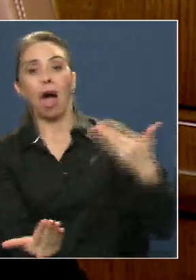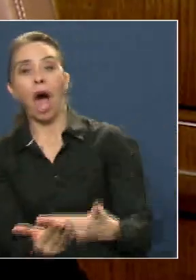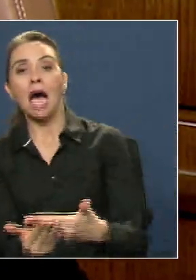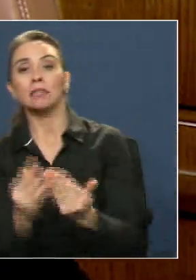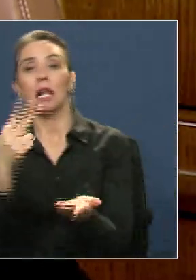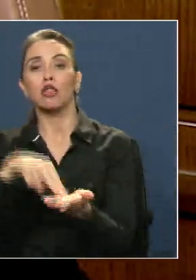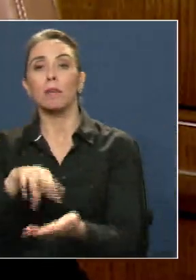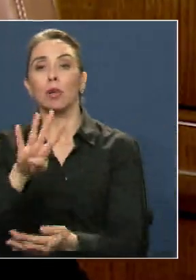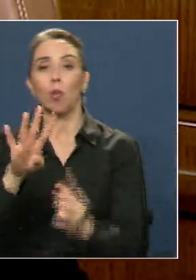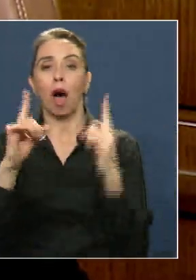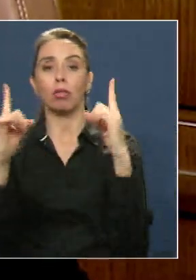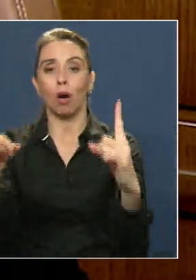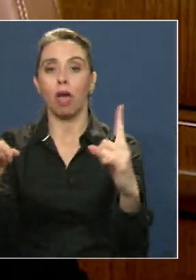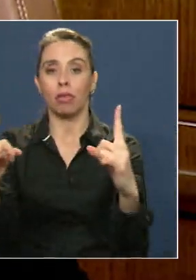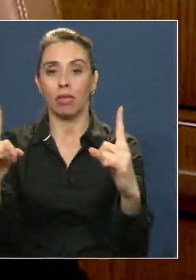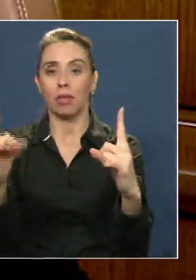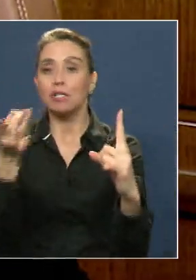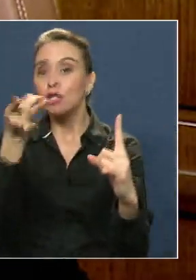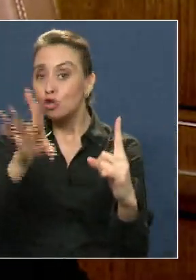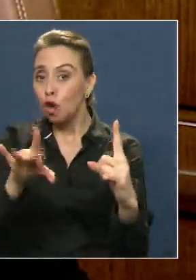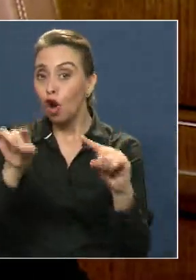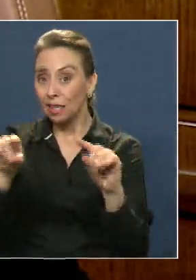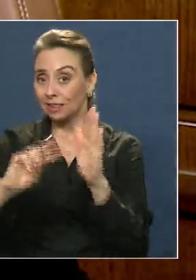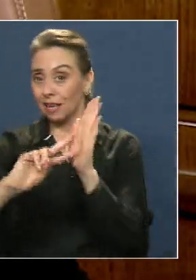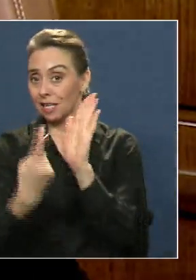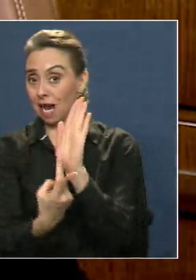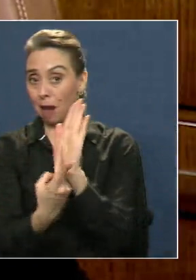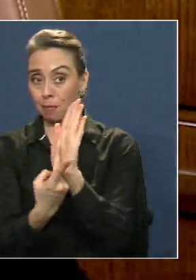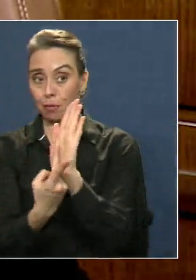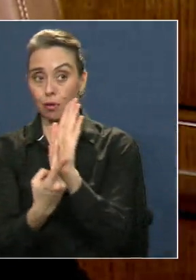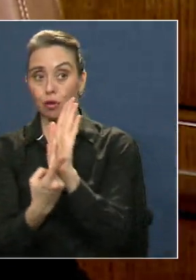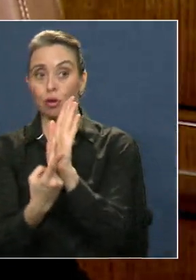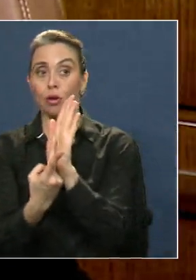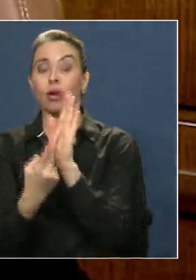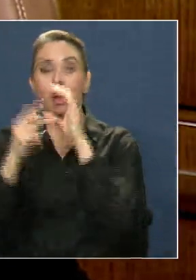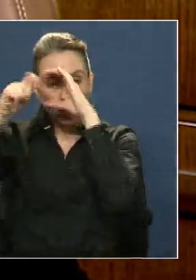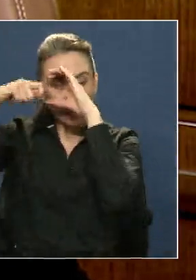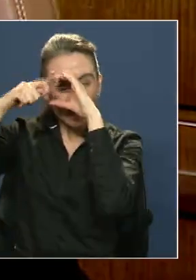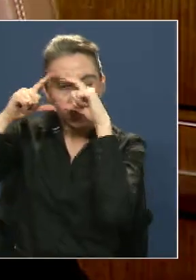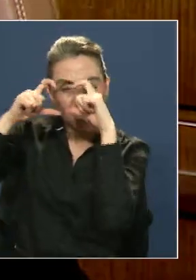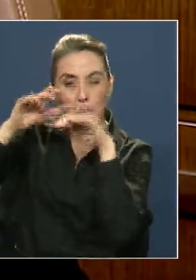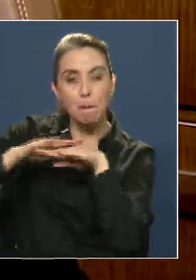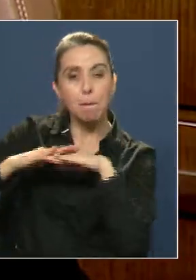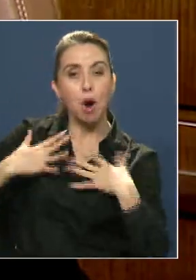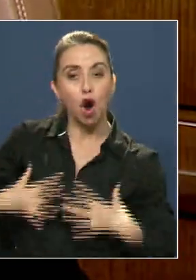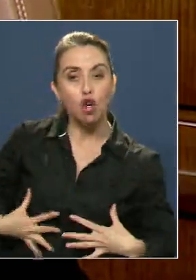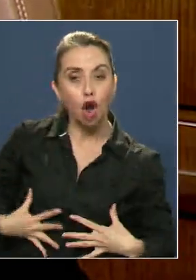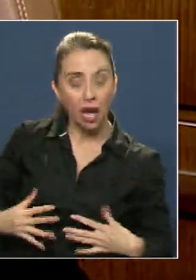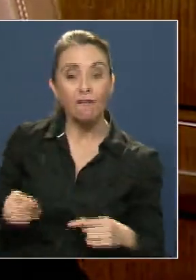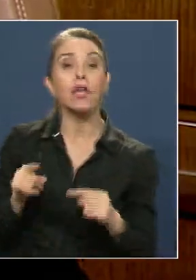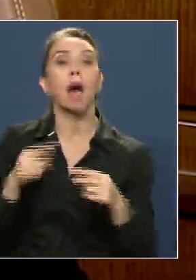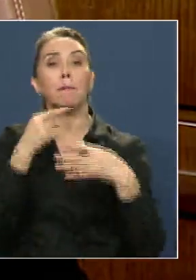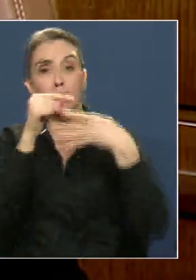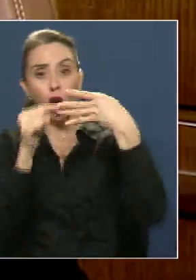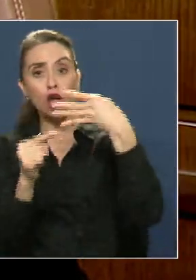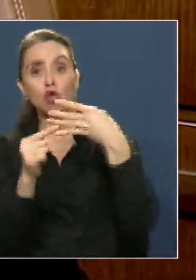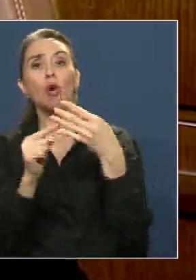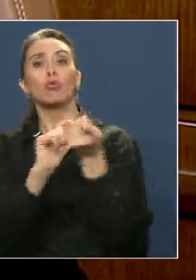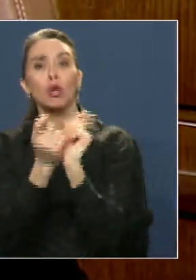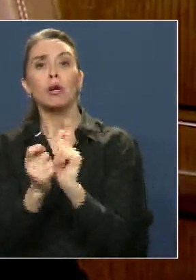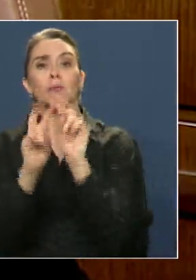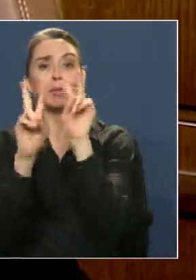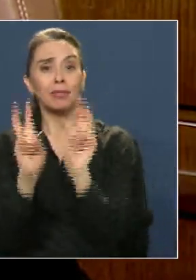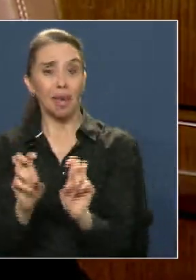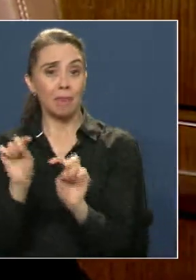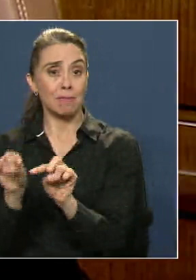2004. Y me refiero solamente a ese tipo de modificaciones. Entiendo yo que hay otras que también en este tema. Por lo tanto, en